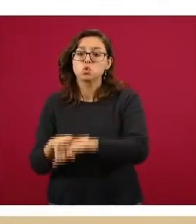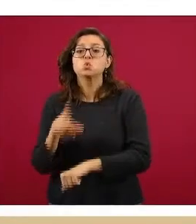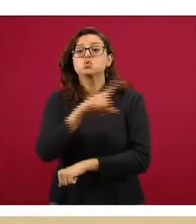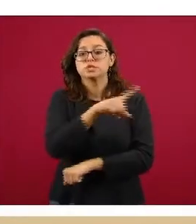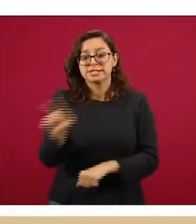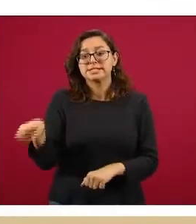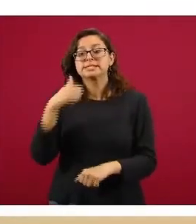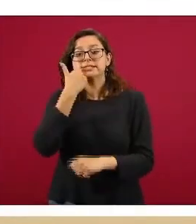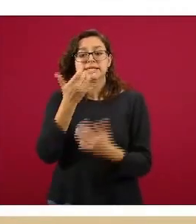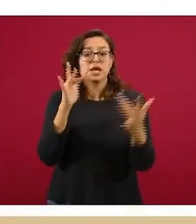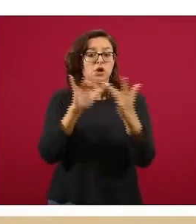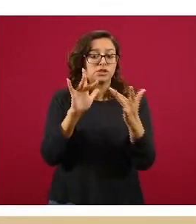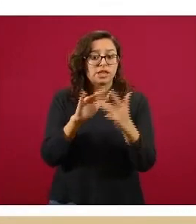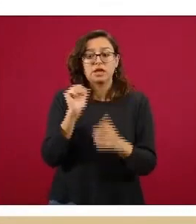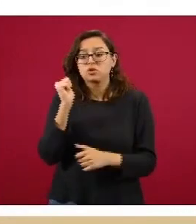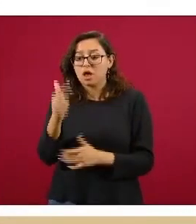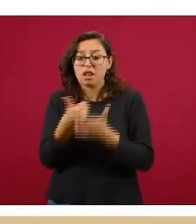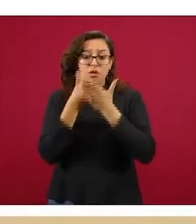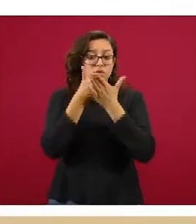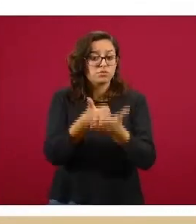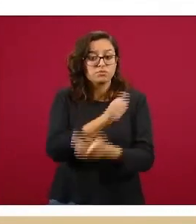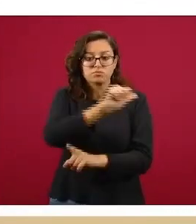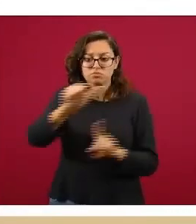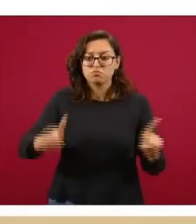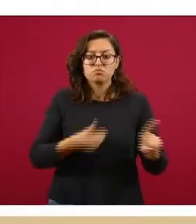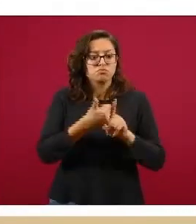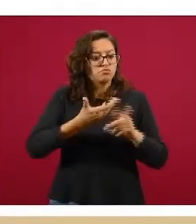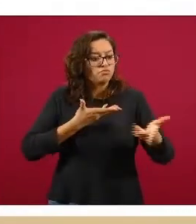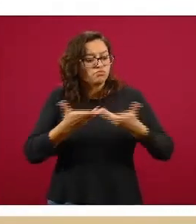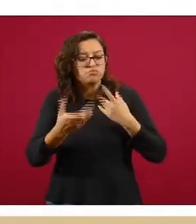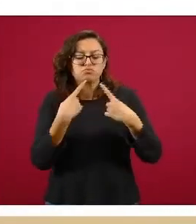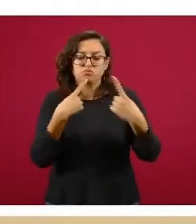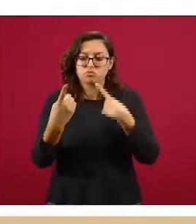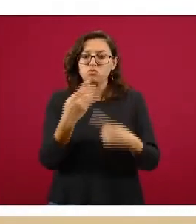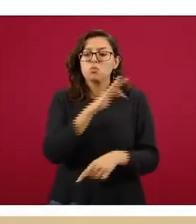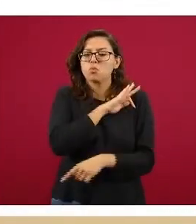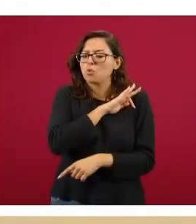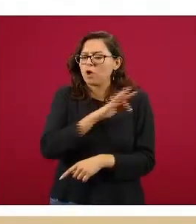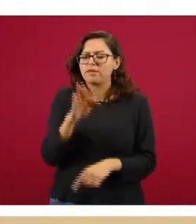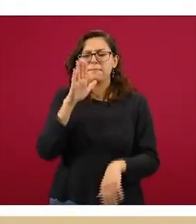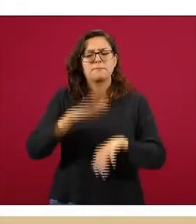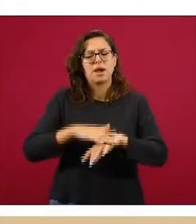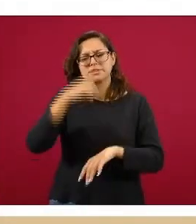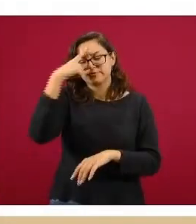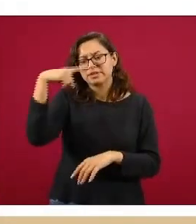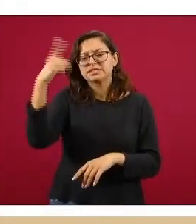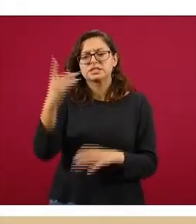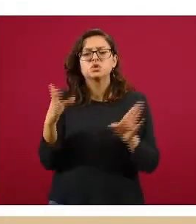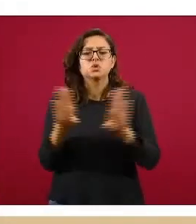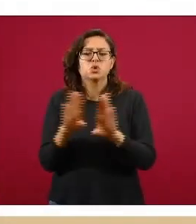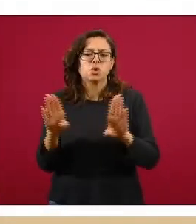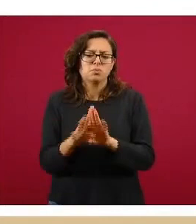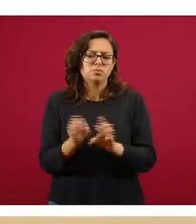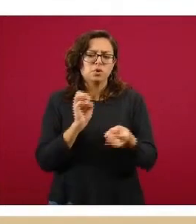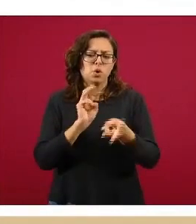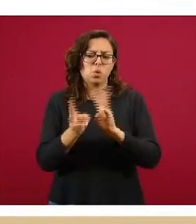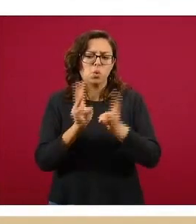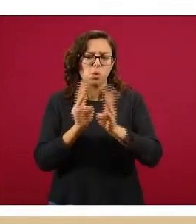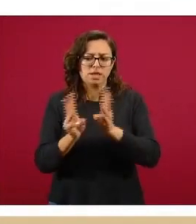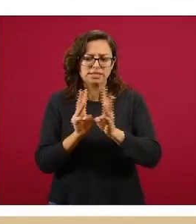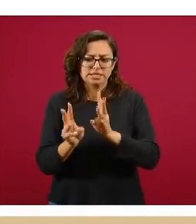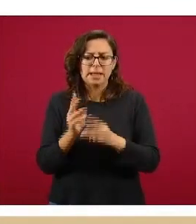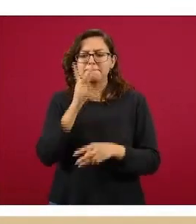deseen ser acompañados, tener este espacio de diálogo e interacción. Es muy fácil, solo hay que mandar un WhatsApp con la